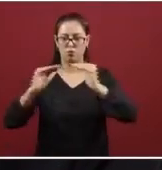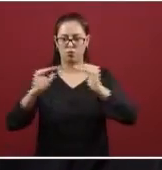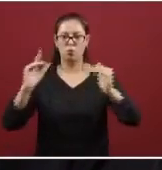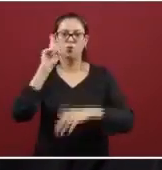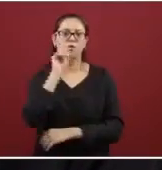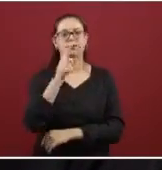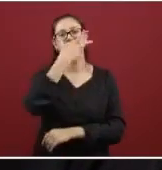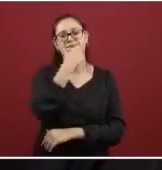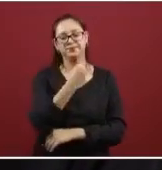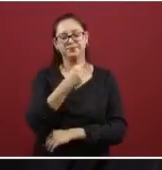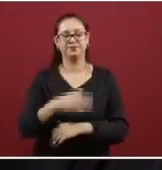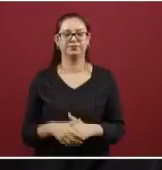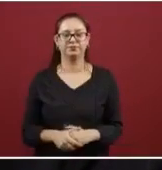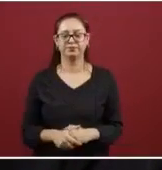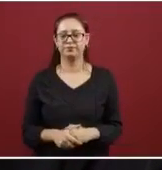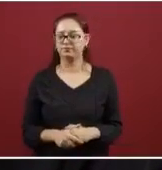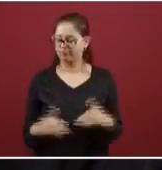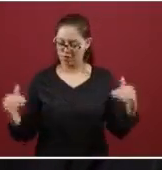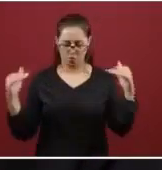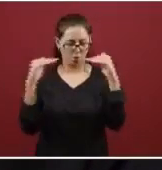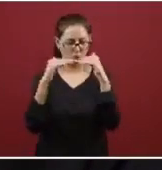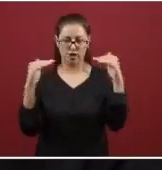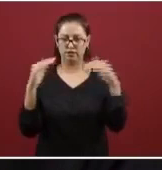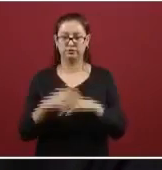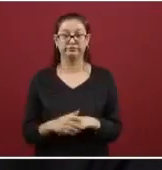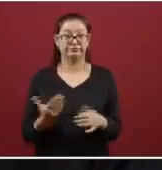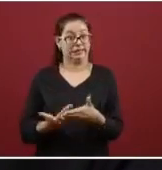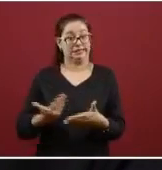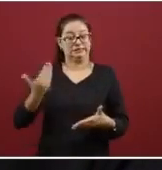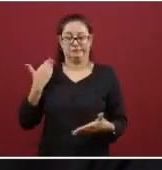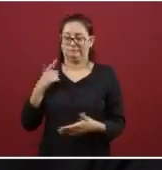mujeres y hombres. Igual, antes no era así.